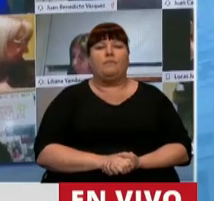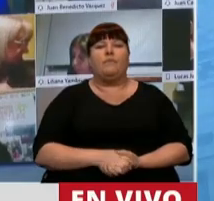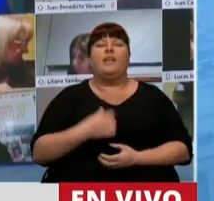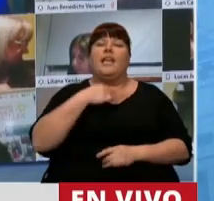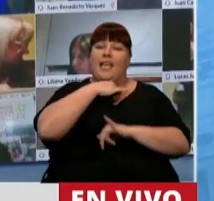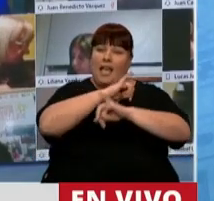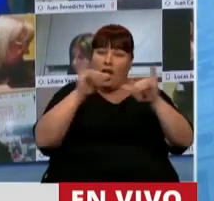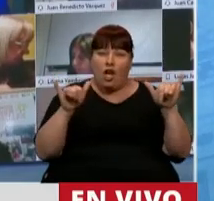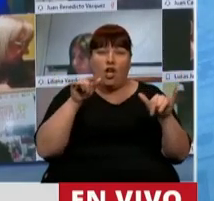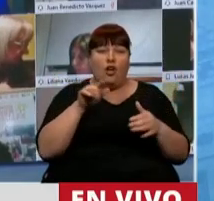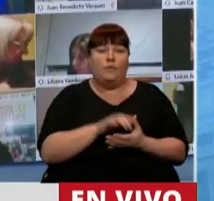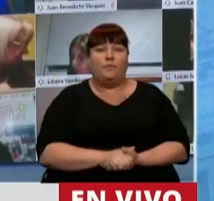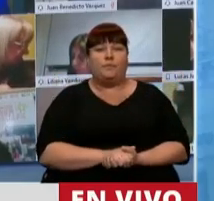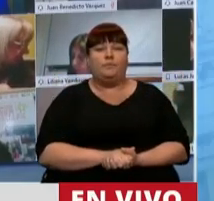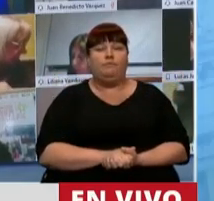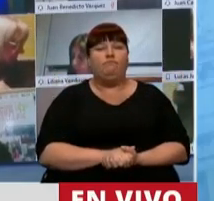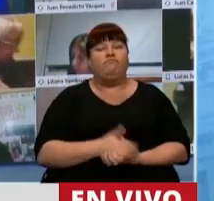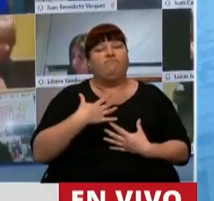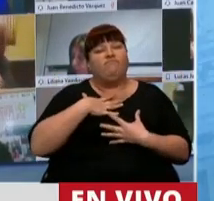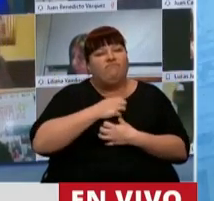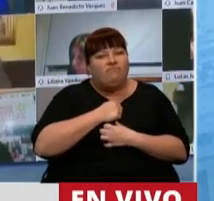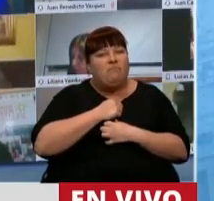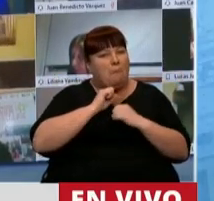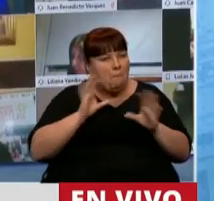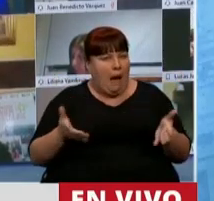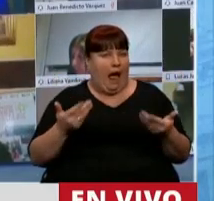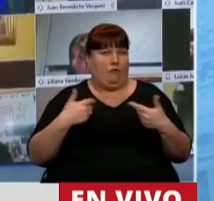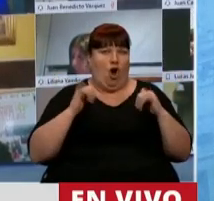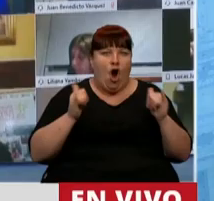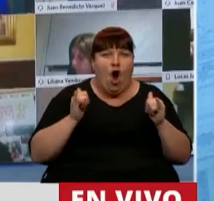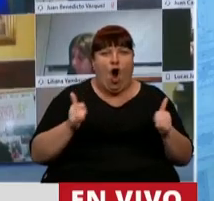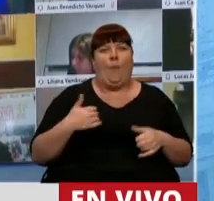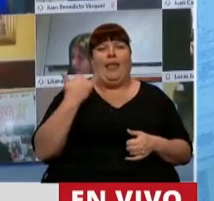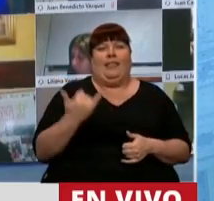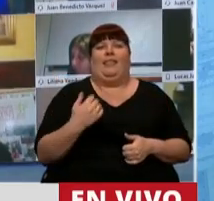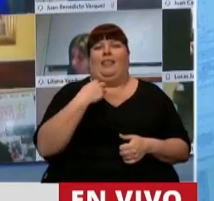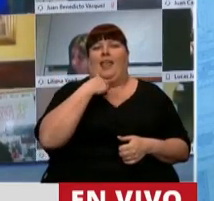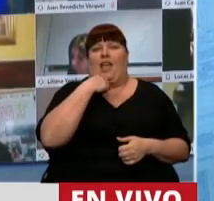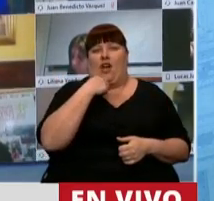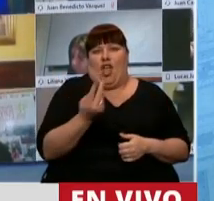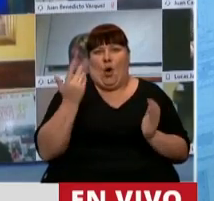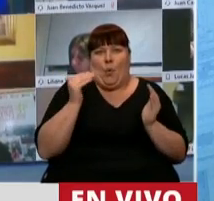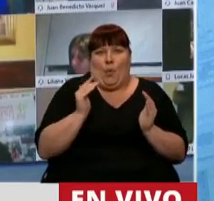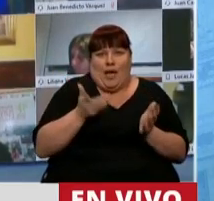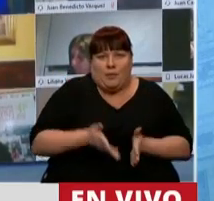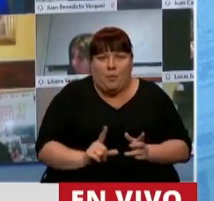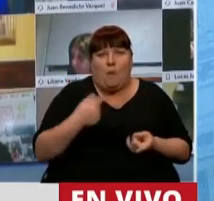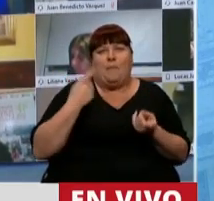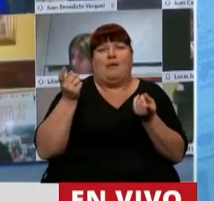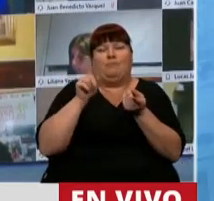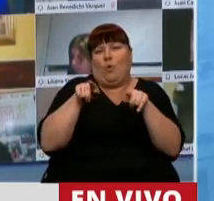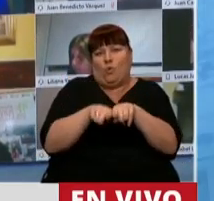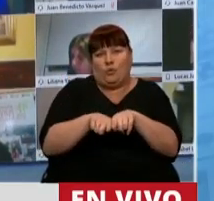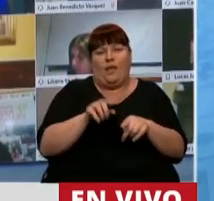quiero comunicarle mi angustia como joven, como padre de un reciente hijo, con mi compañera,